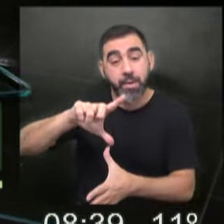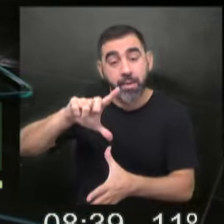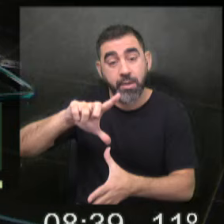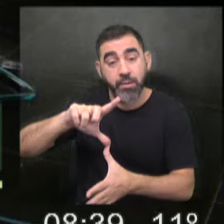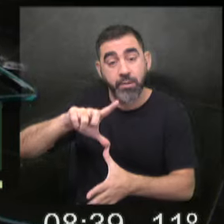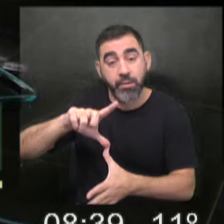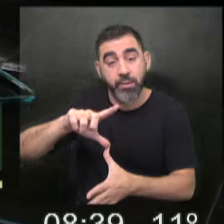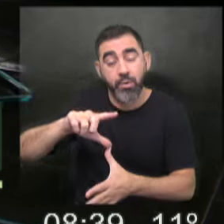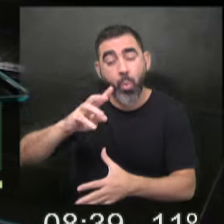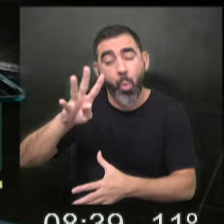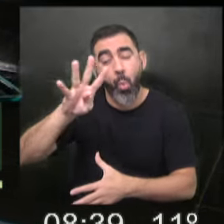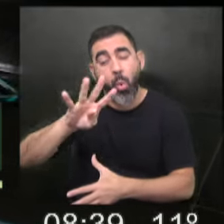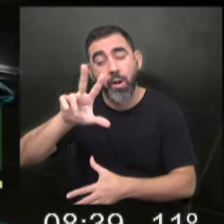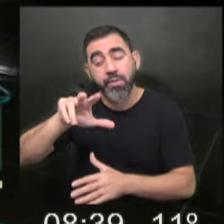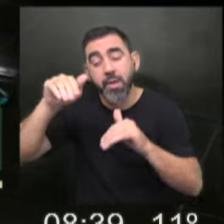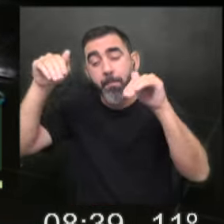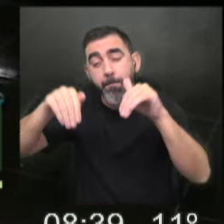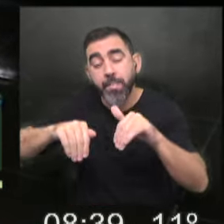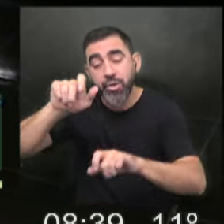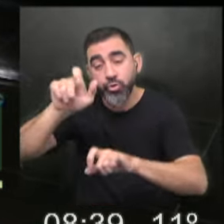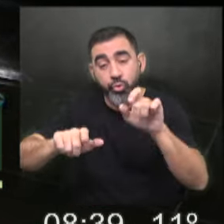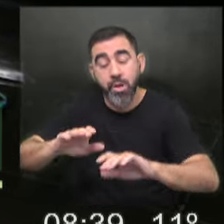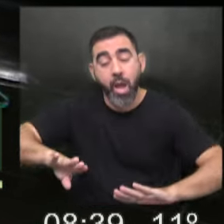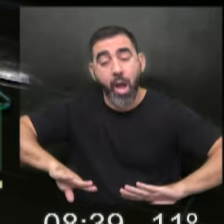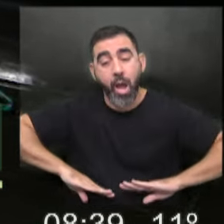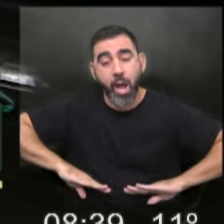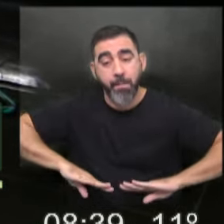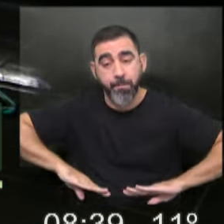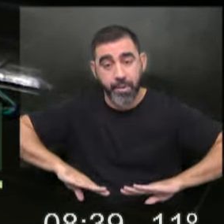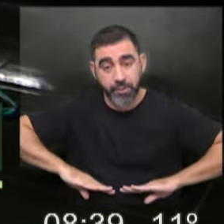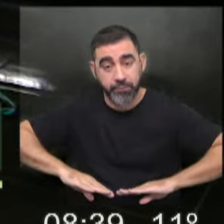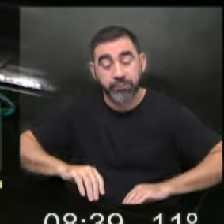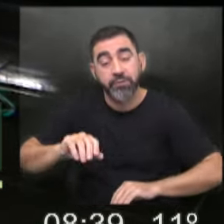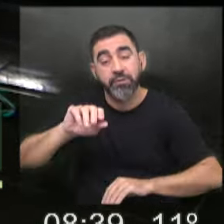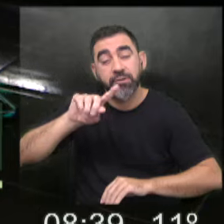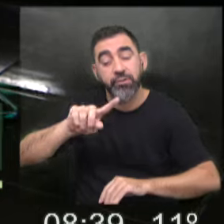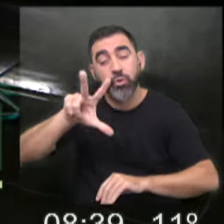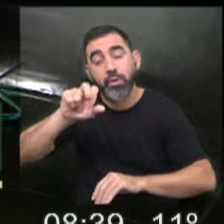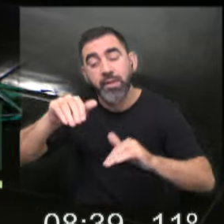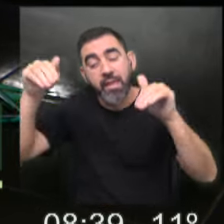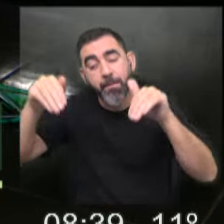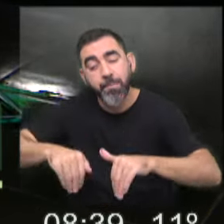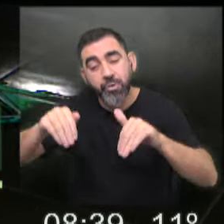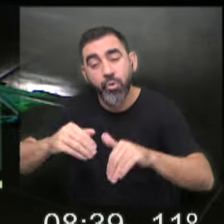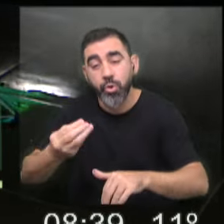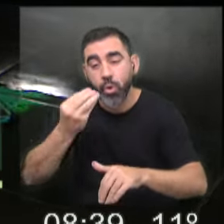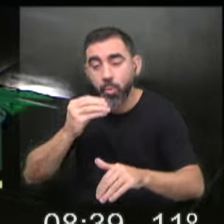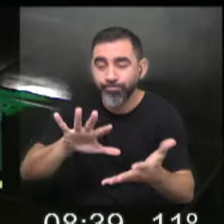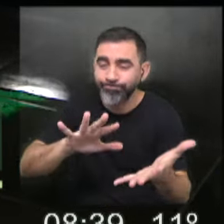hay alrededor de 43 millones de personas que pasan hambre. Hay 130 millones que no comen